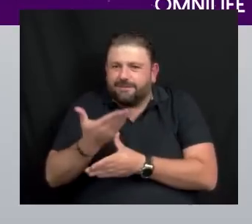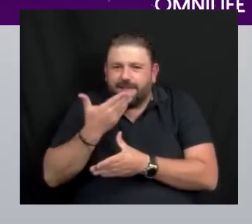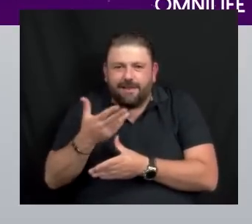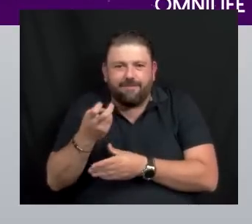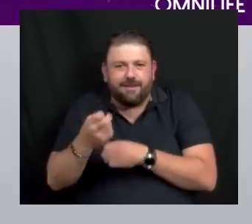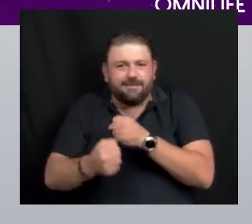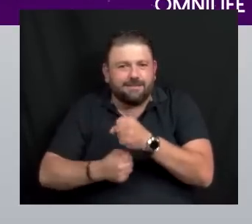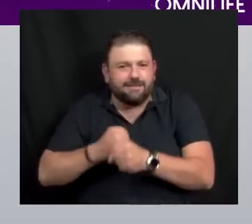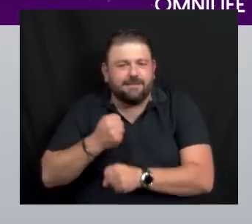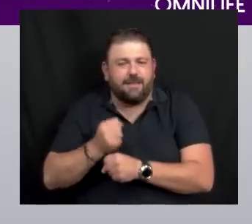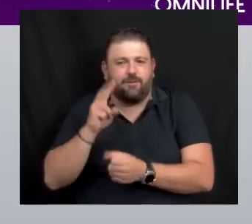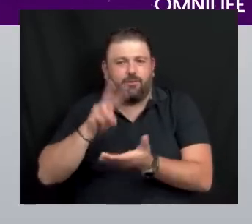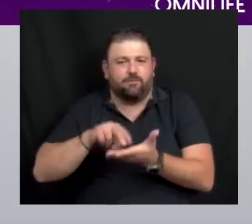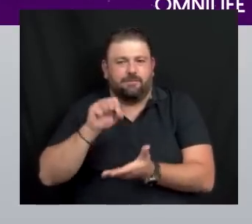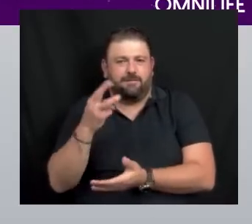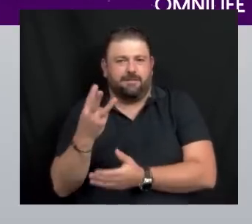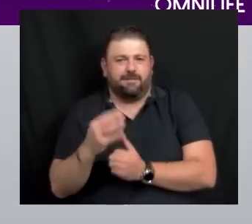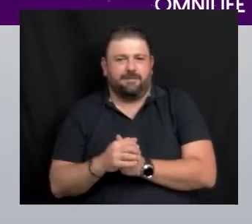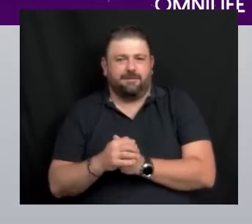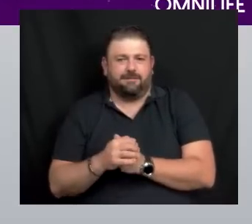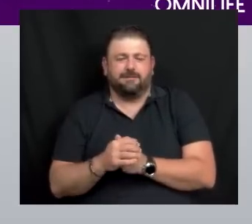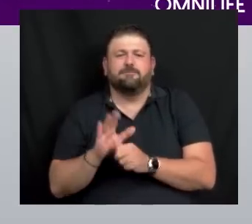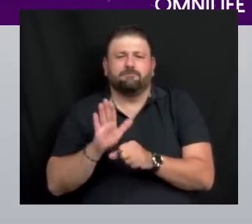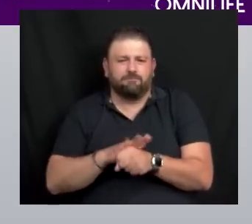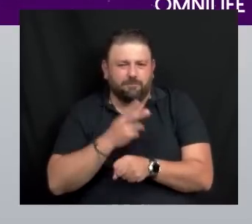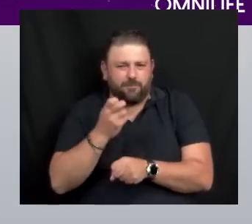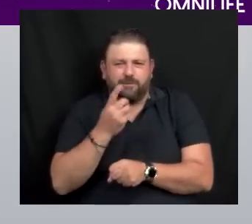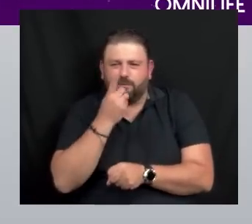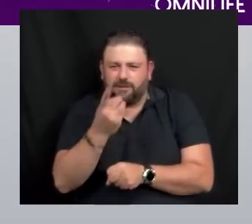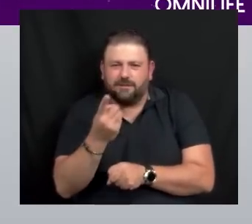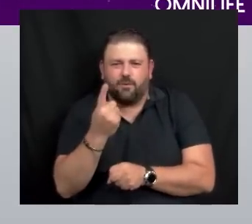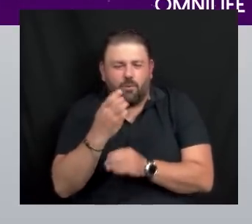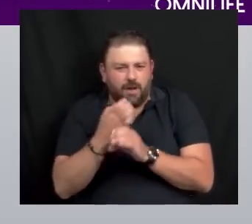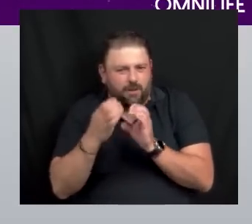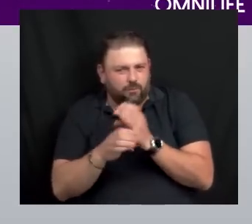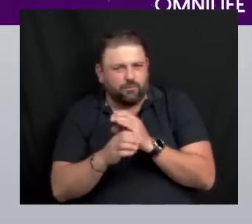Totalmente. Yo digo una cosa, Y lo planteo